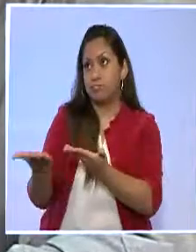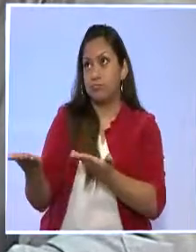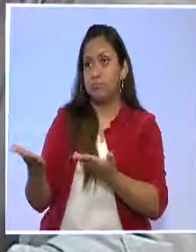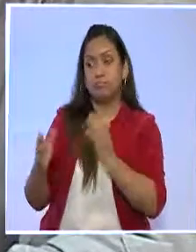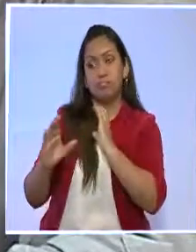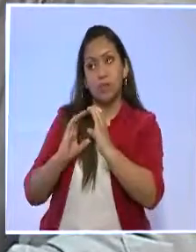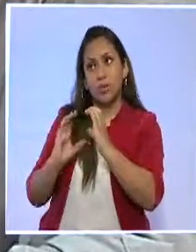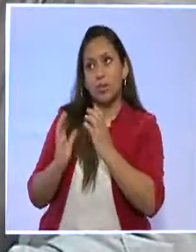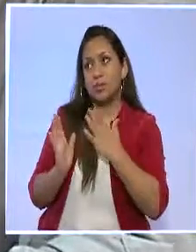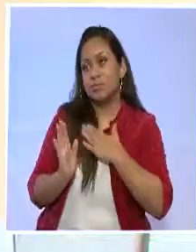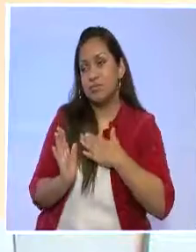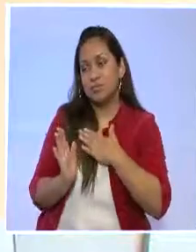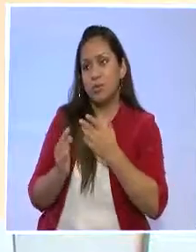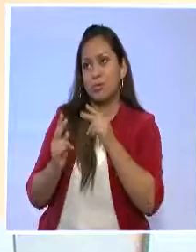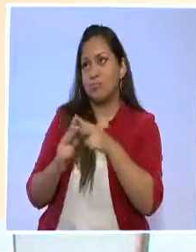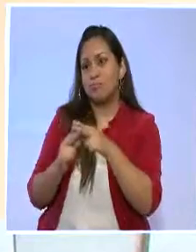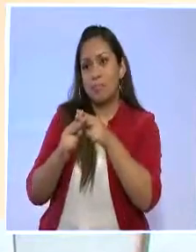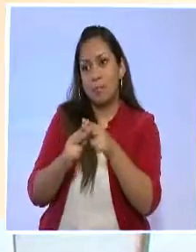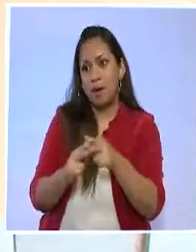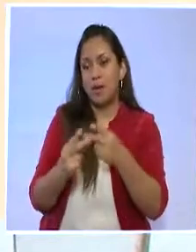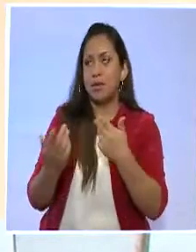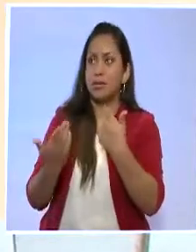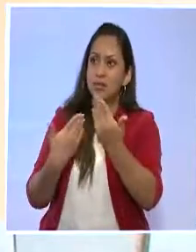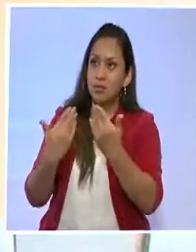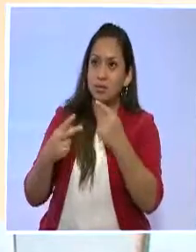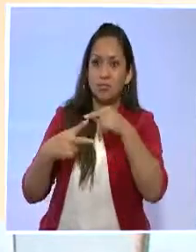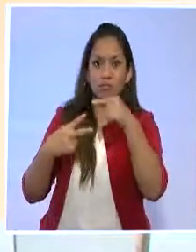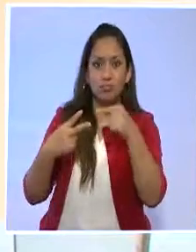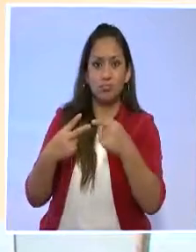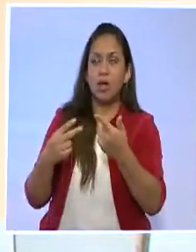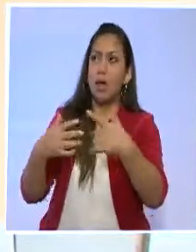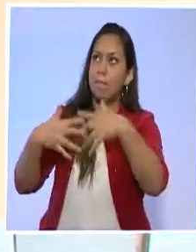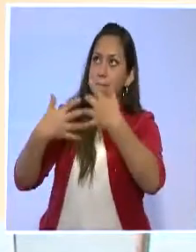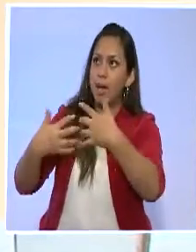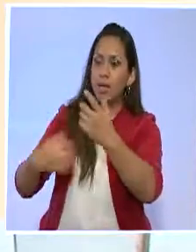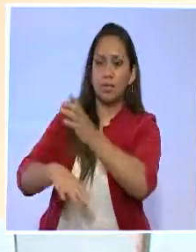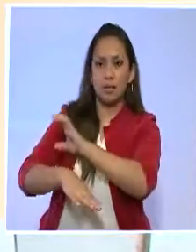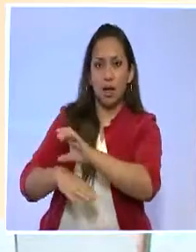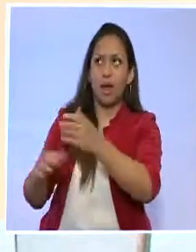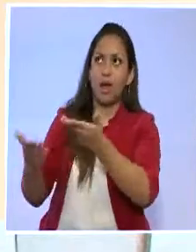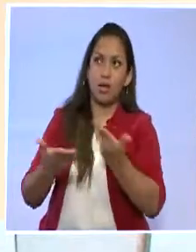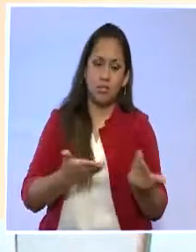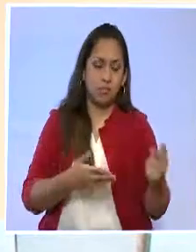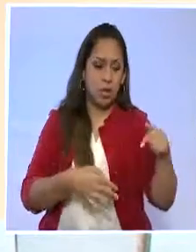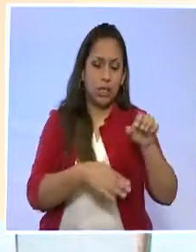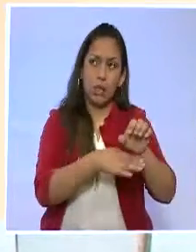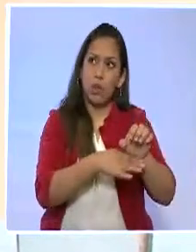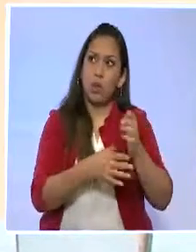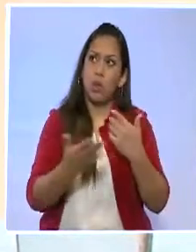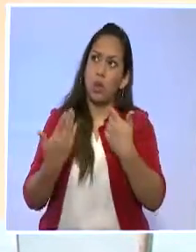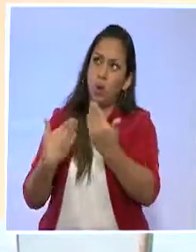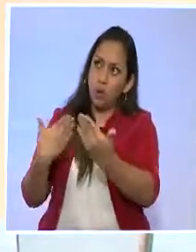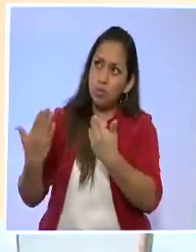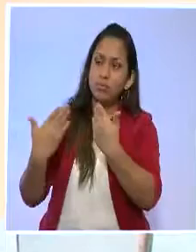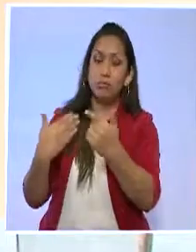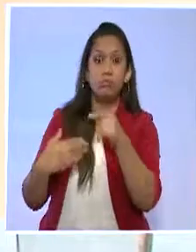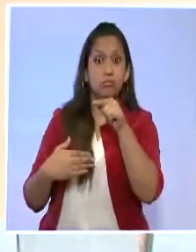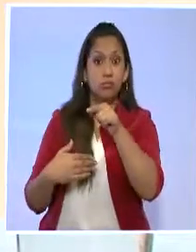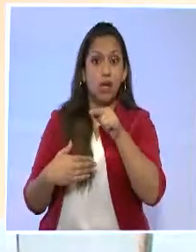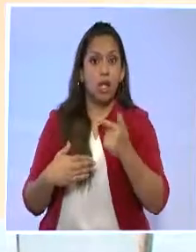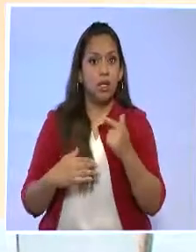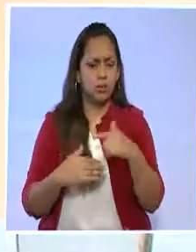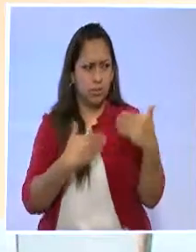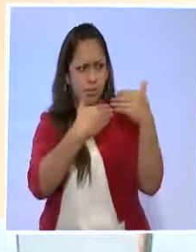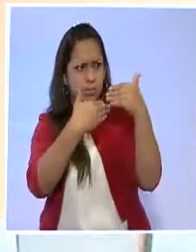él ya dispuso incluso a través de su cancillería que pueda analizarse la cooperación en estos dos ámbitos entonces creemos fue un tema